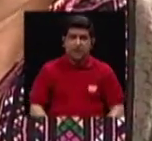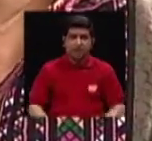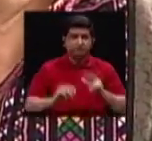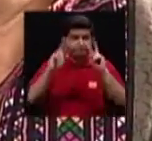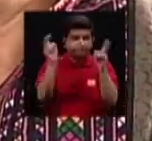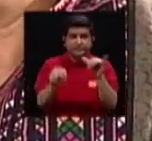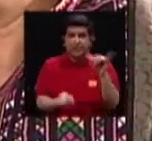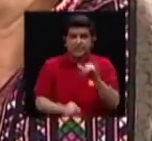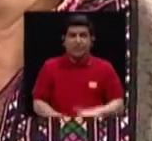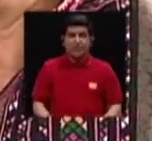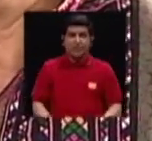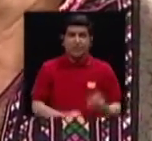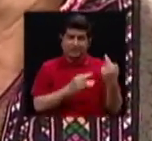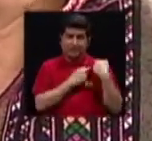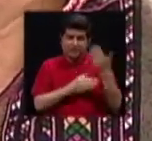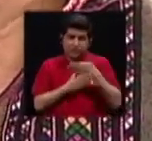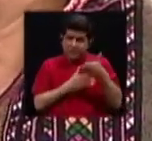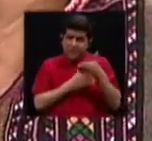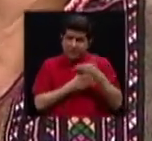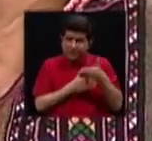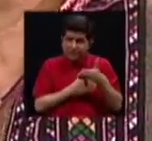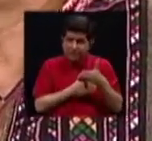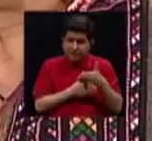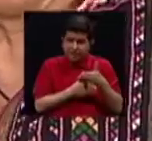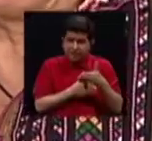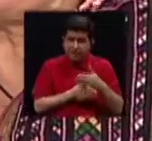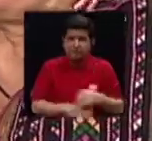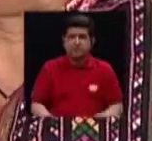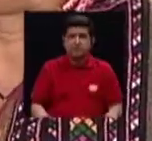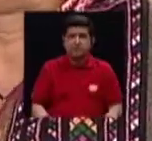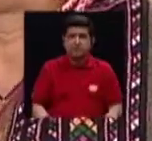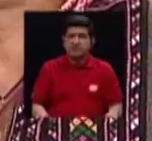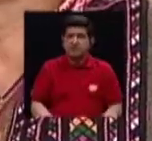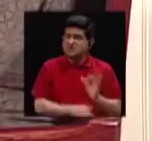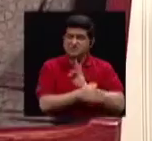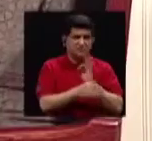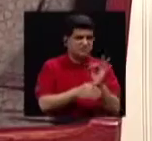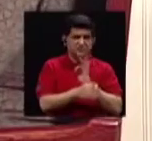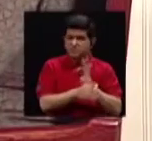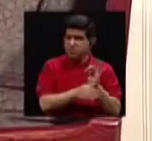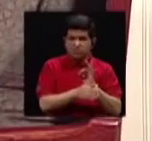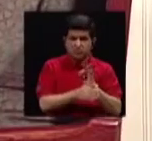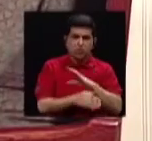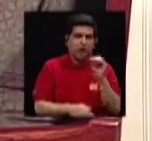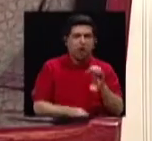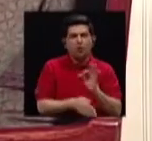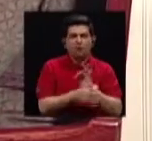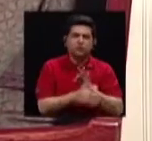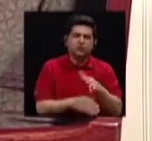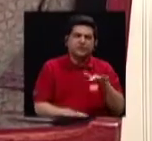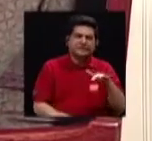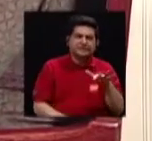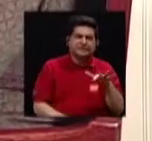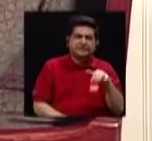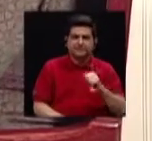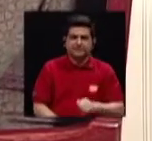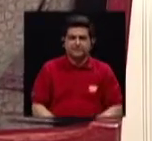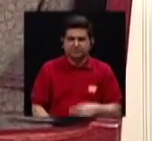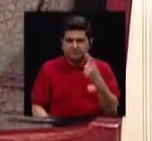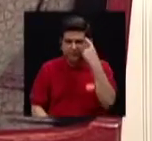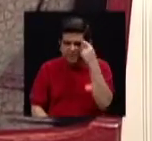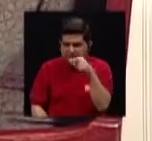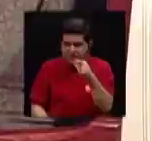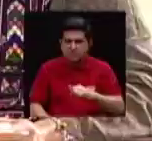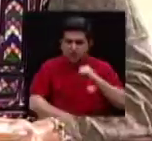de corresponsabilidad, ¿ya? Porque al no funcionar o funcionar deficientemente la